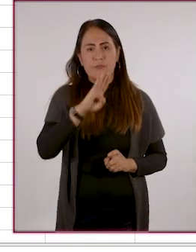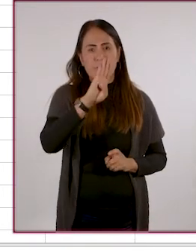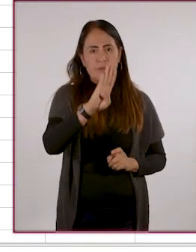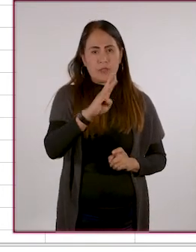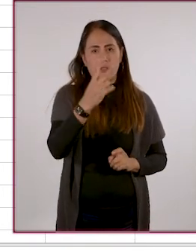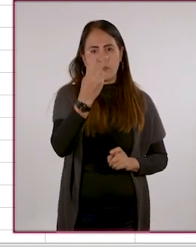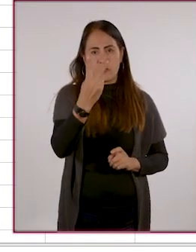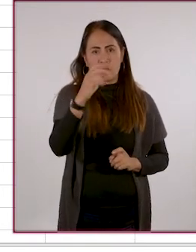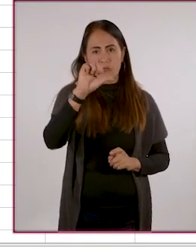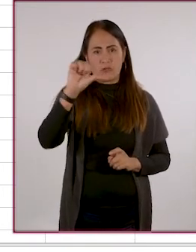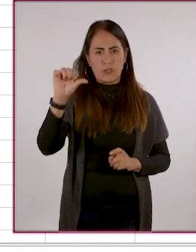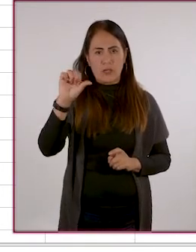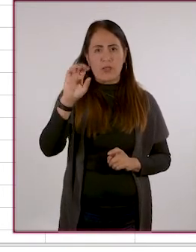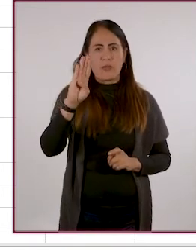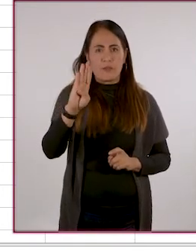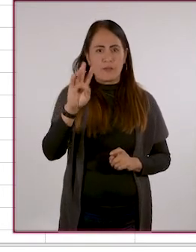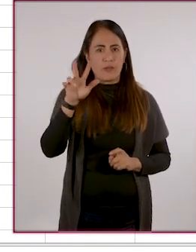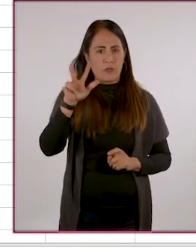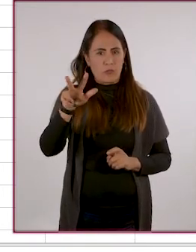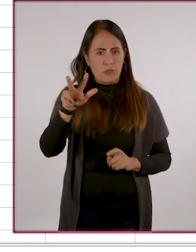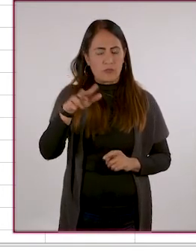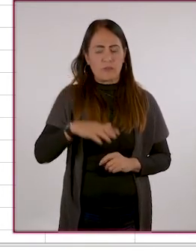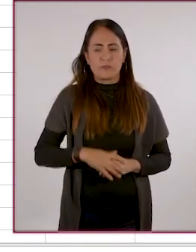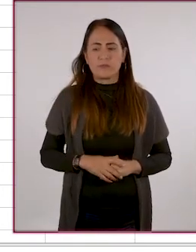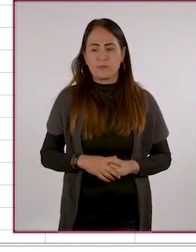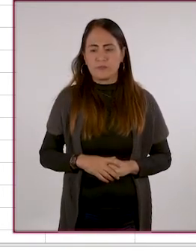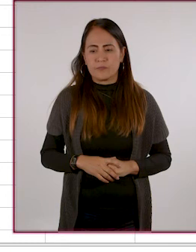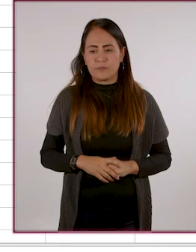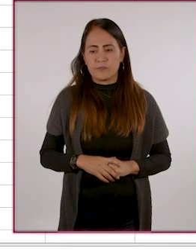B2 a B8.